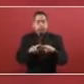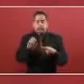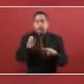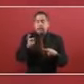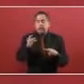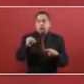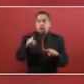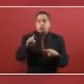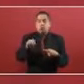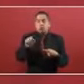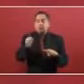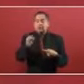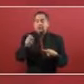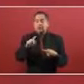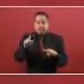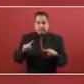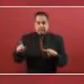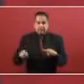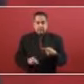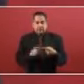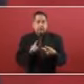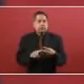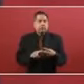Edmundo Sánchez Aguilar,